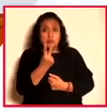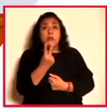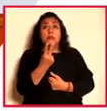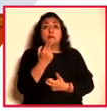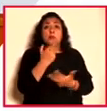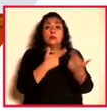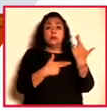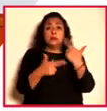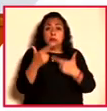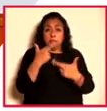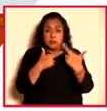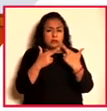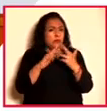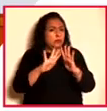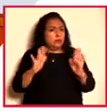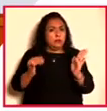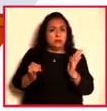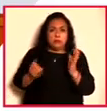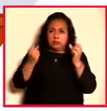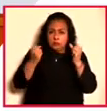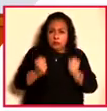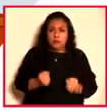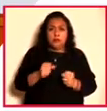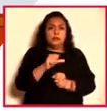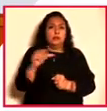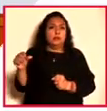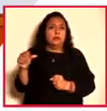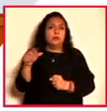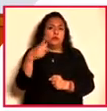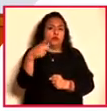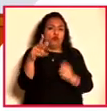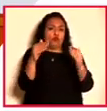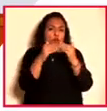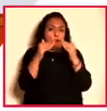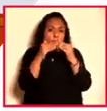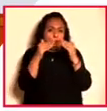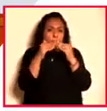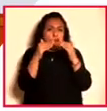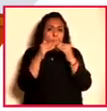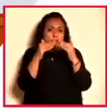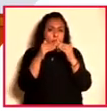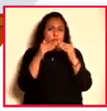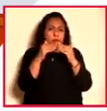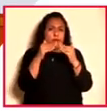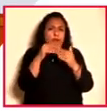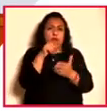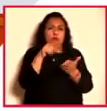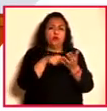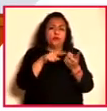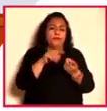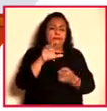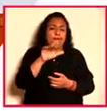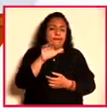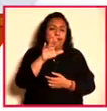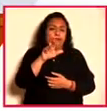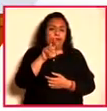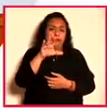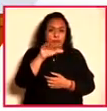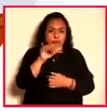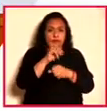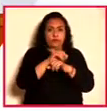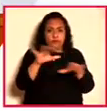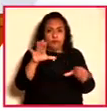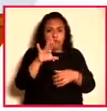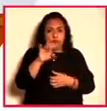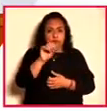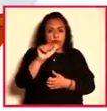regresará definitivamente a su casa, que es la misión de Caborca. Con información de César